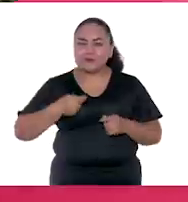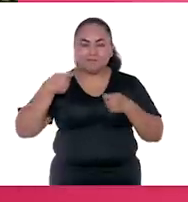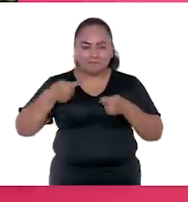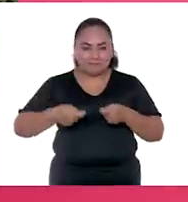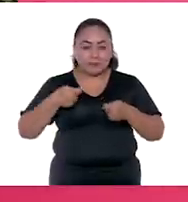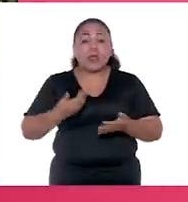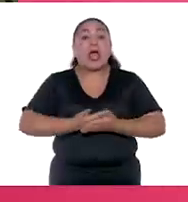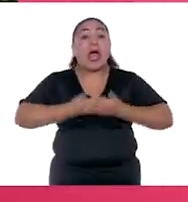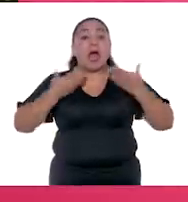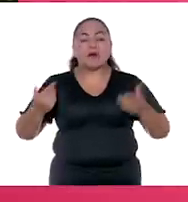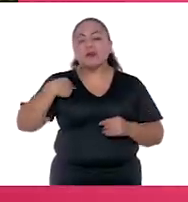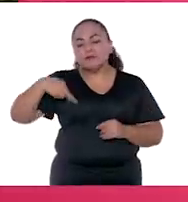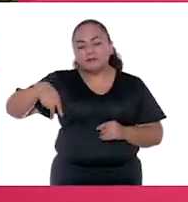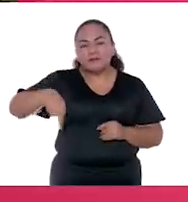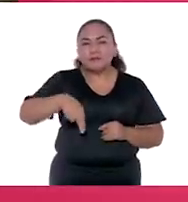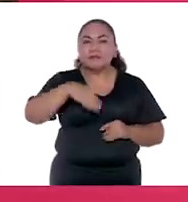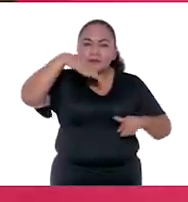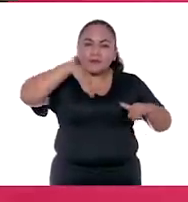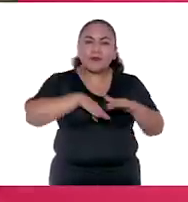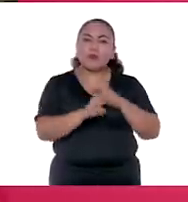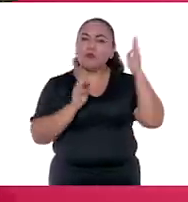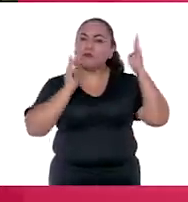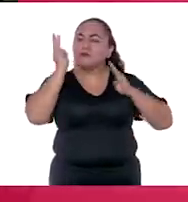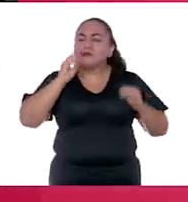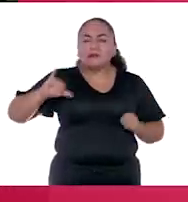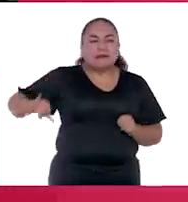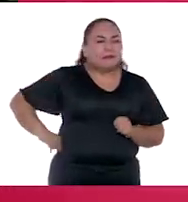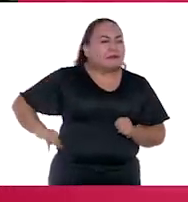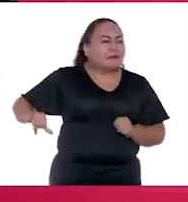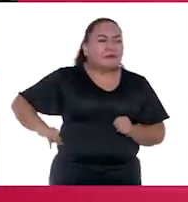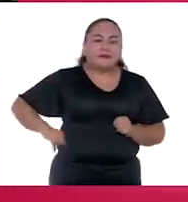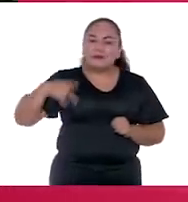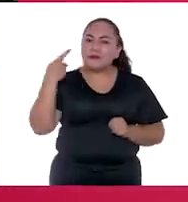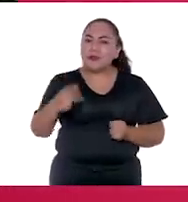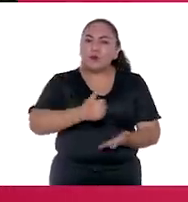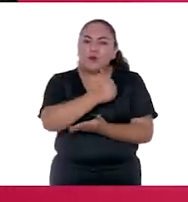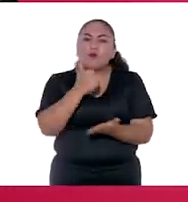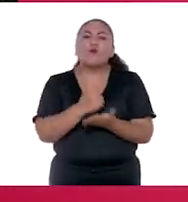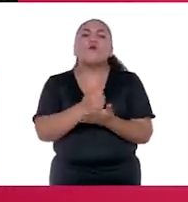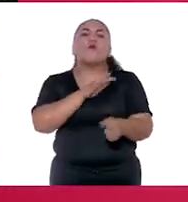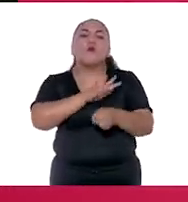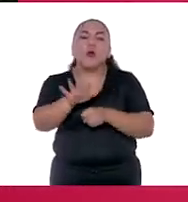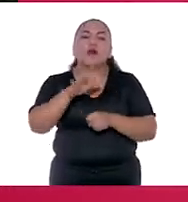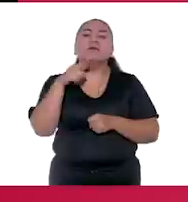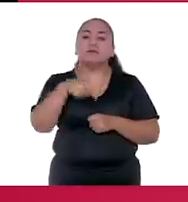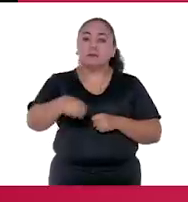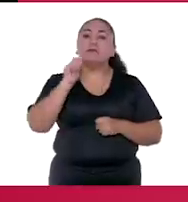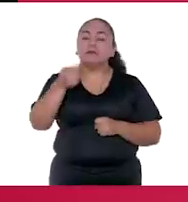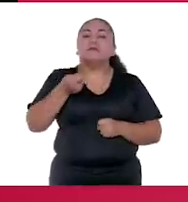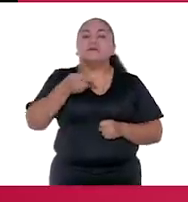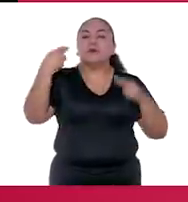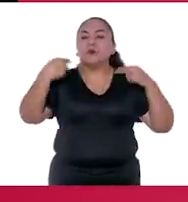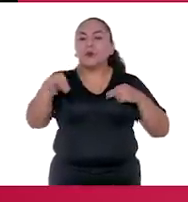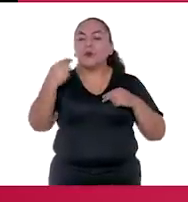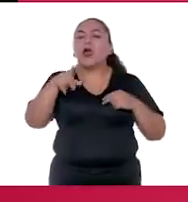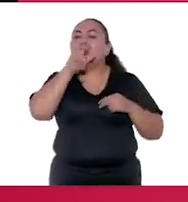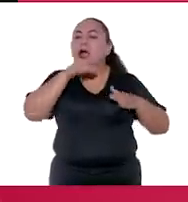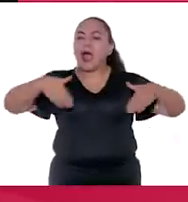Ahora me dirijo a uno de los museos más interesantes que hay en la ciudad, que es sin duda el de las aves.